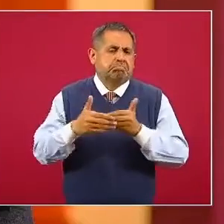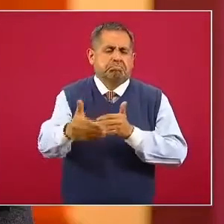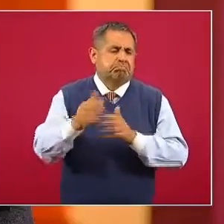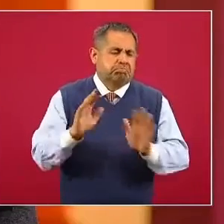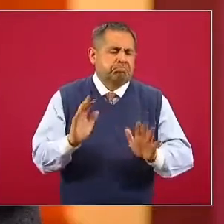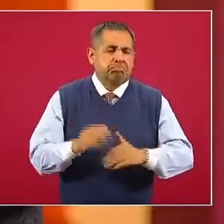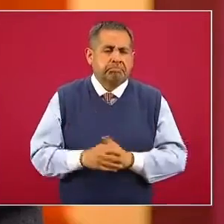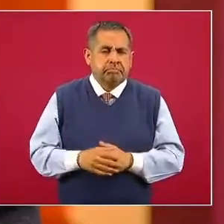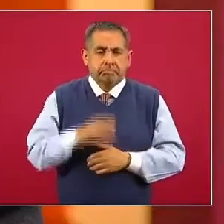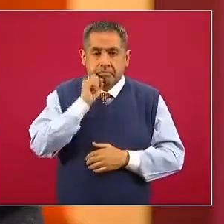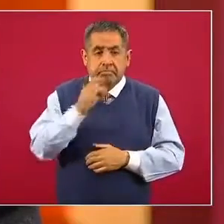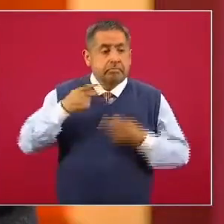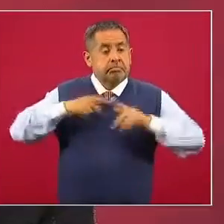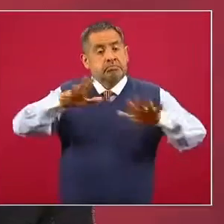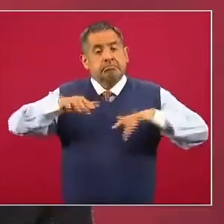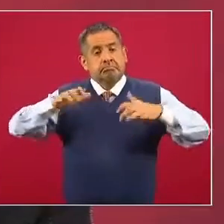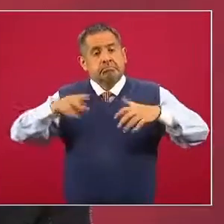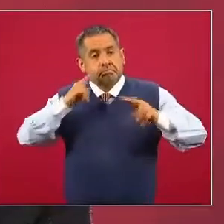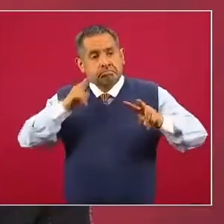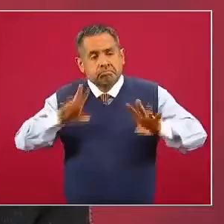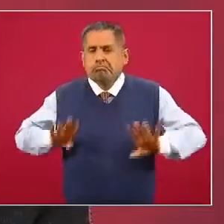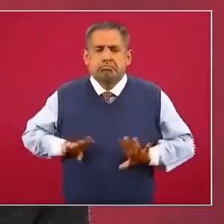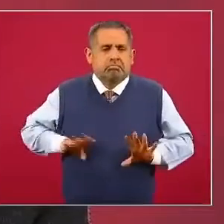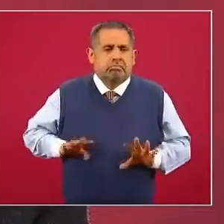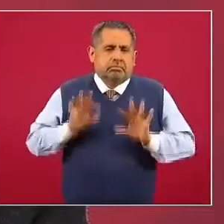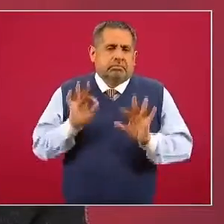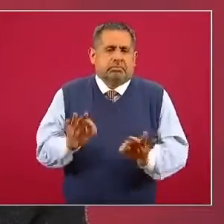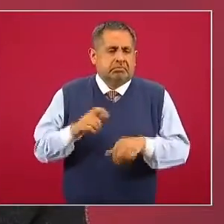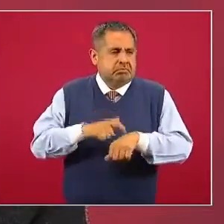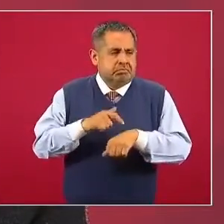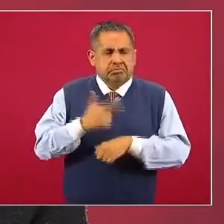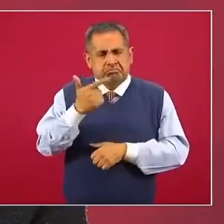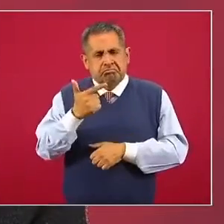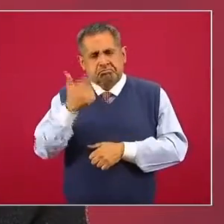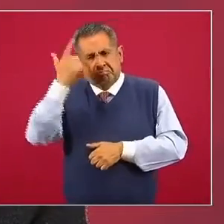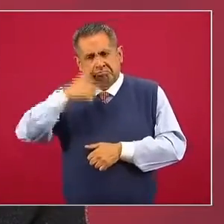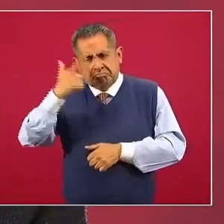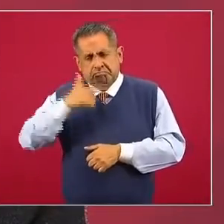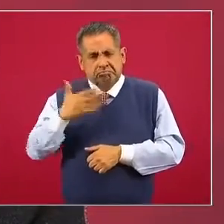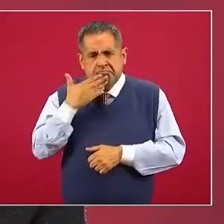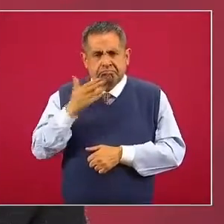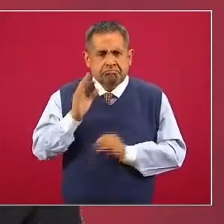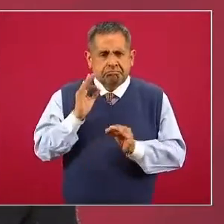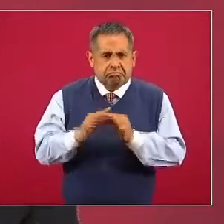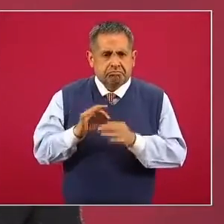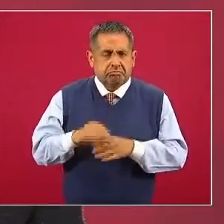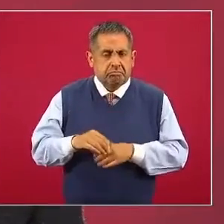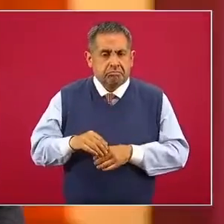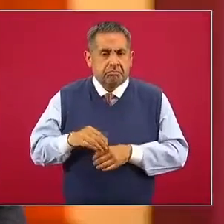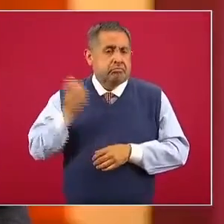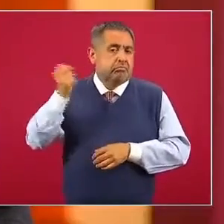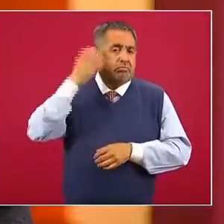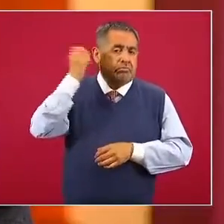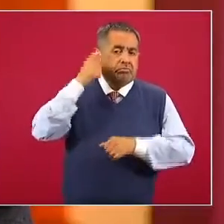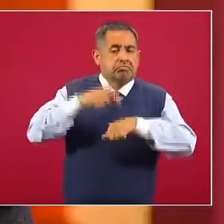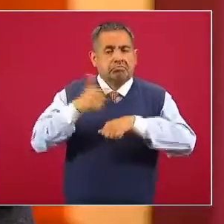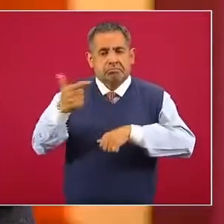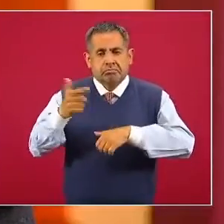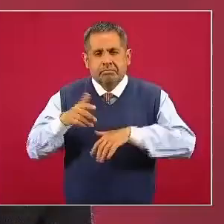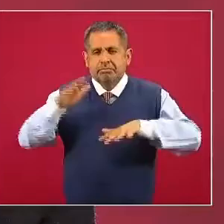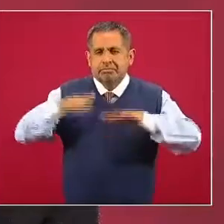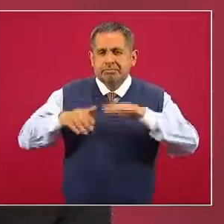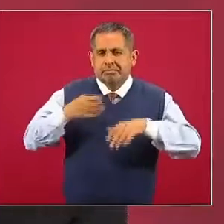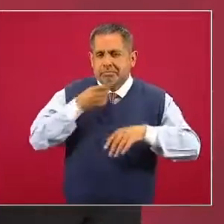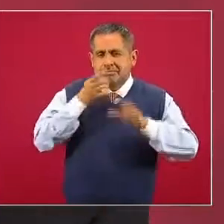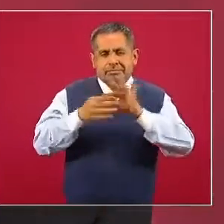y también para la audiencia parece que se ha acomodado ya la referencia de la conferencia de las 7, a veces le llaman